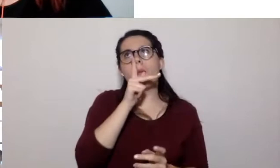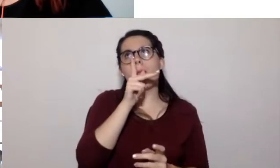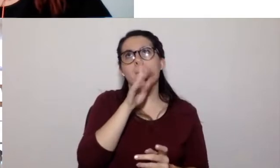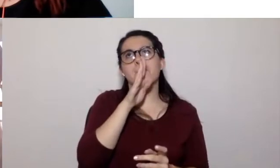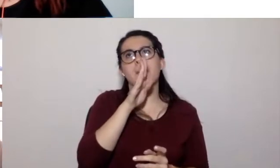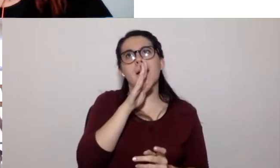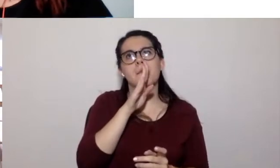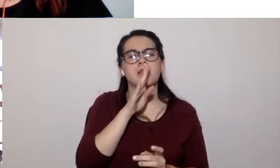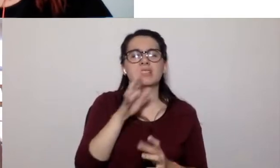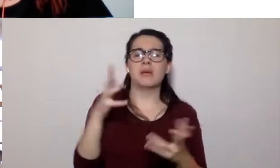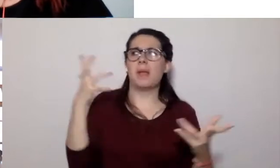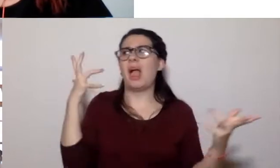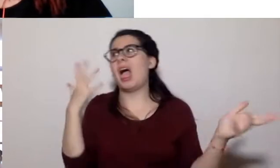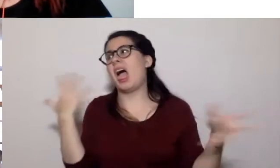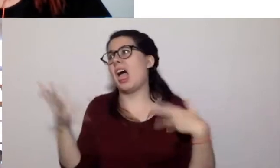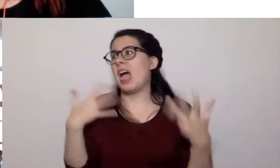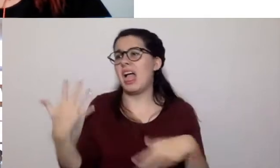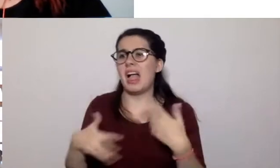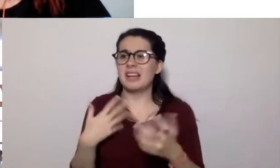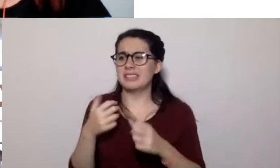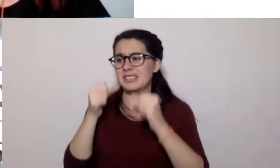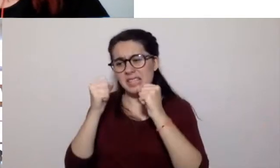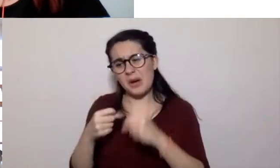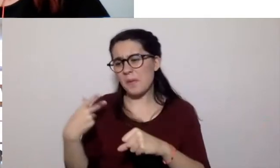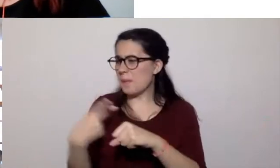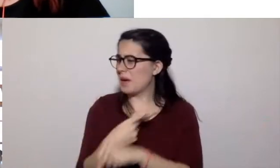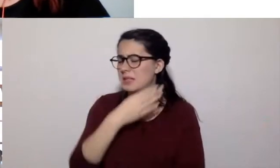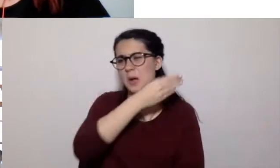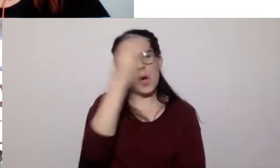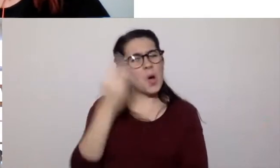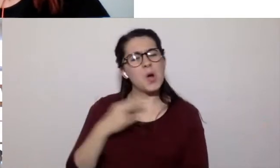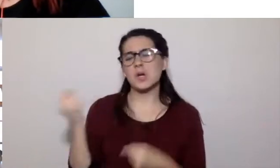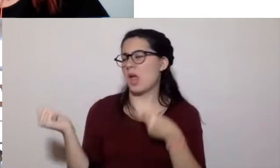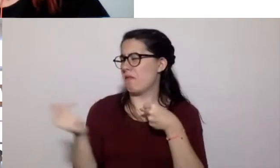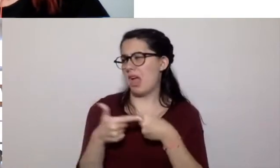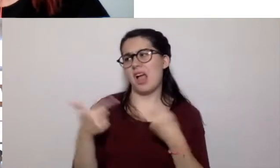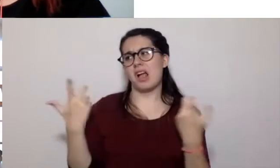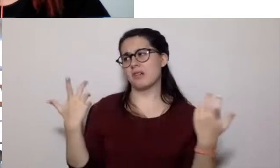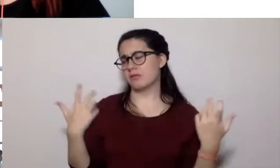él, ¡ah! Seguro ahora sí, ya está, fatal, ¿no?